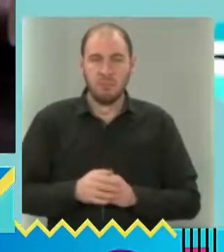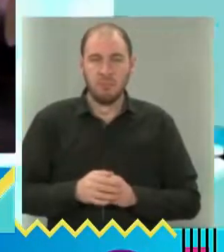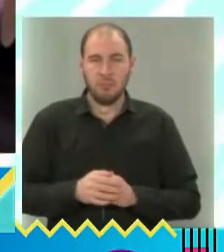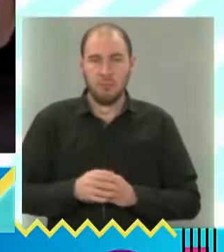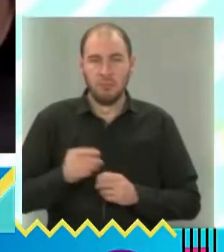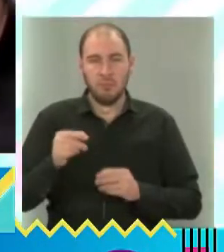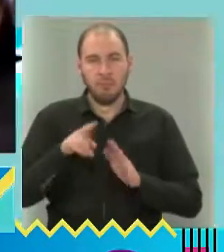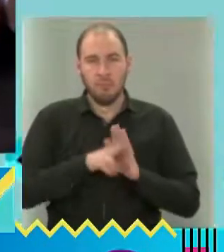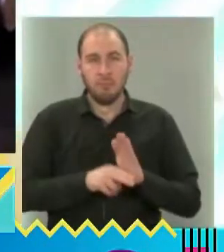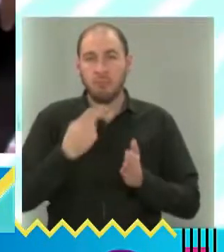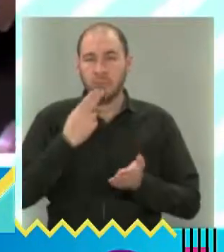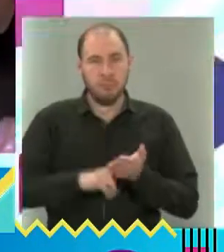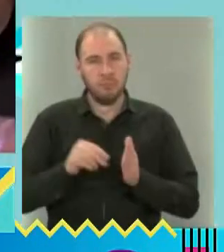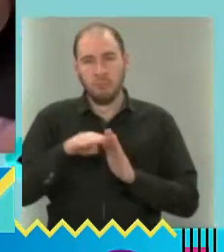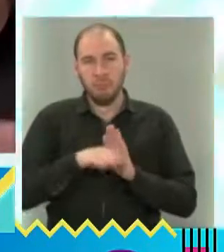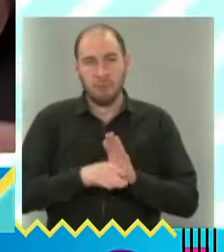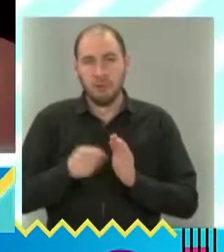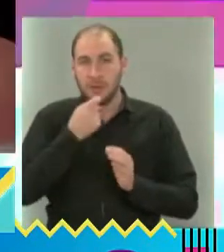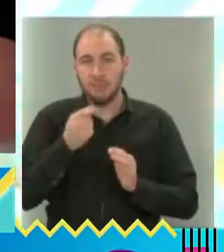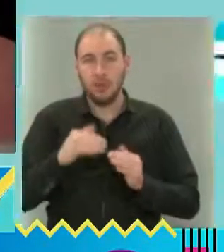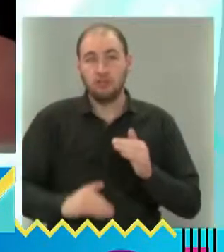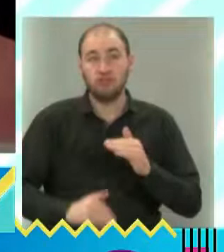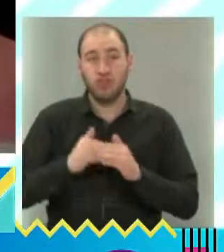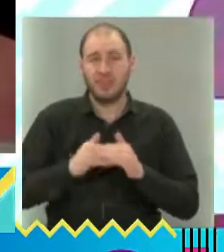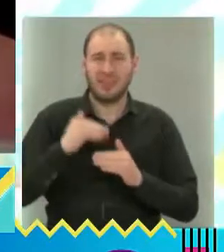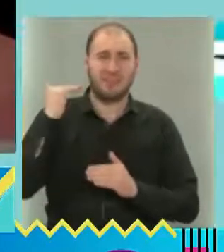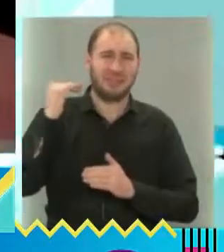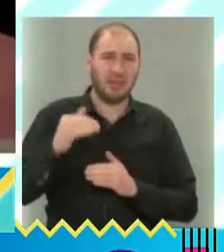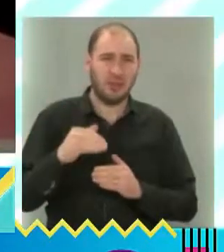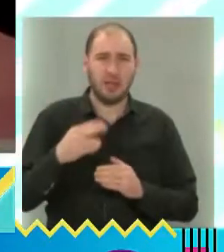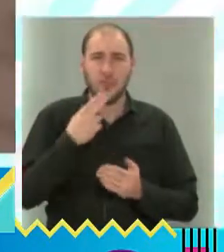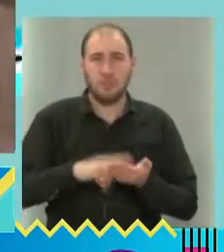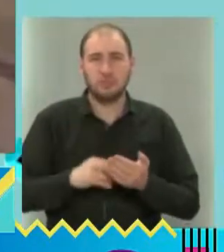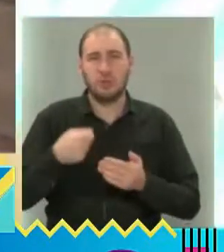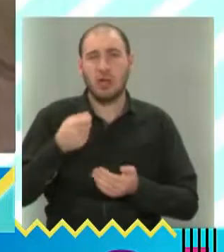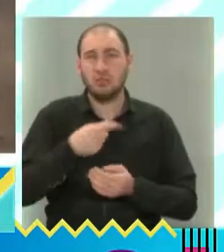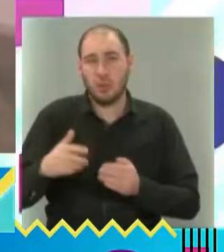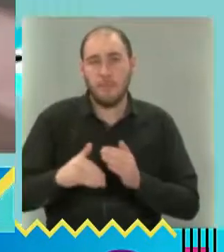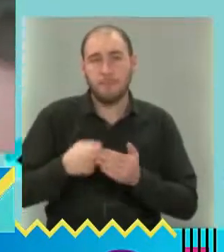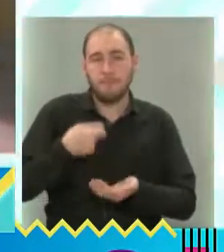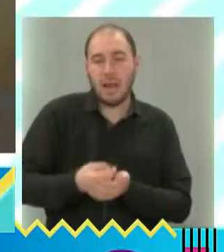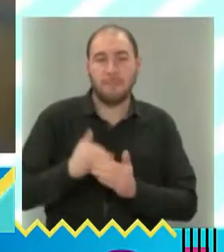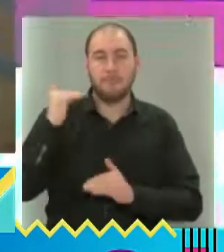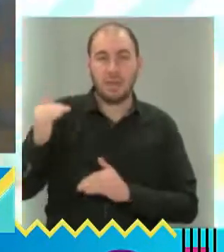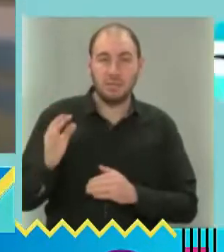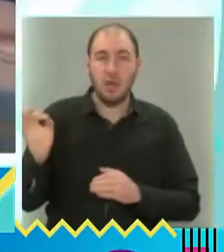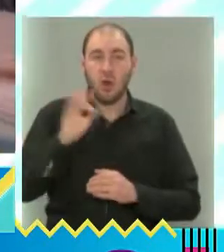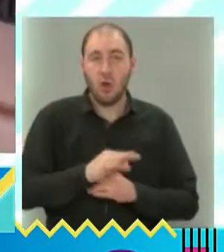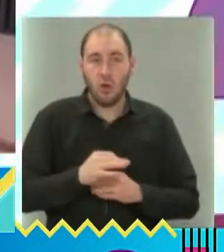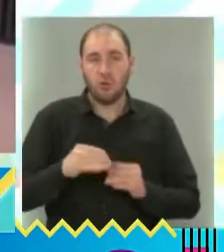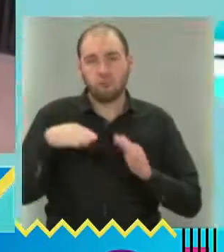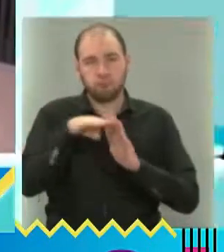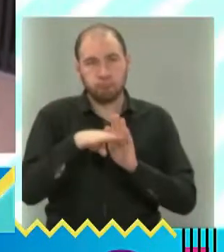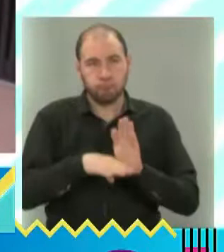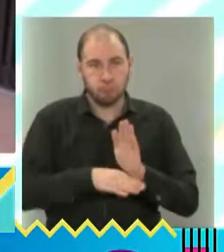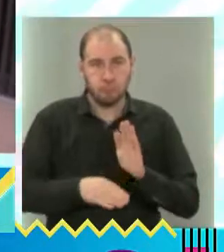están regulados tributariamente. Cuando va a aplicar un margen muy alto, paga más impuestos a las ganancias. O hay una serie de